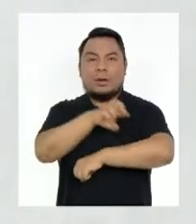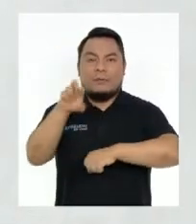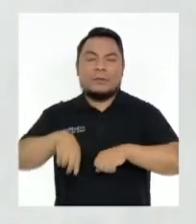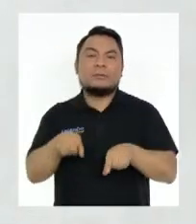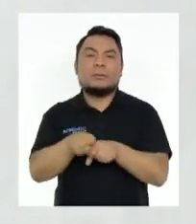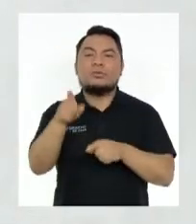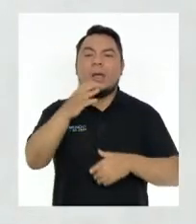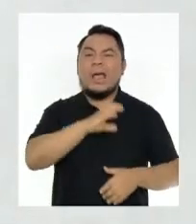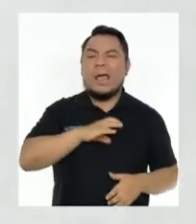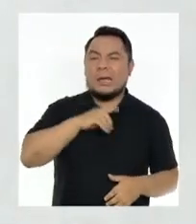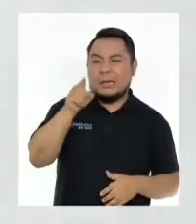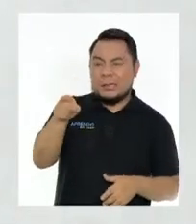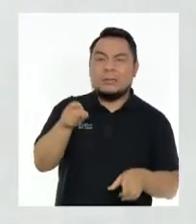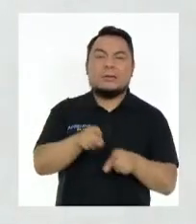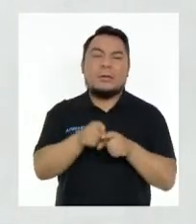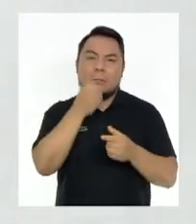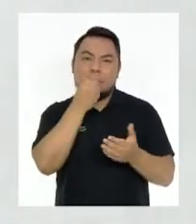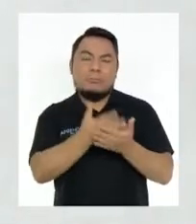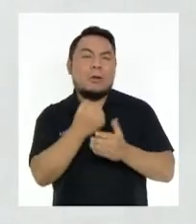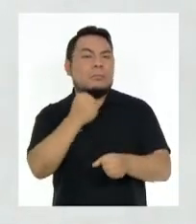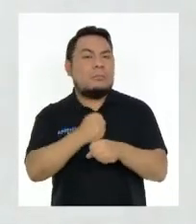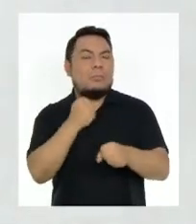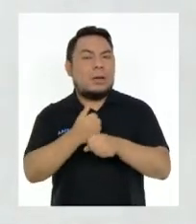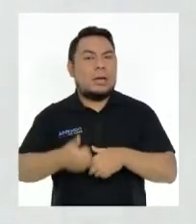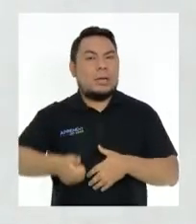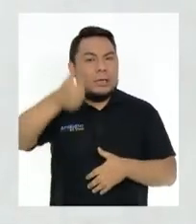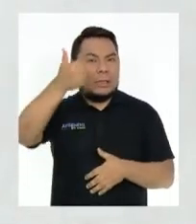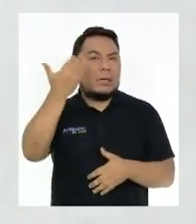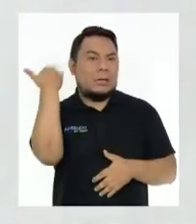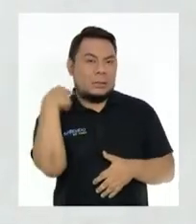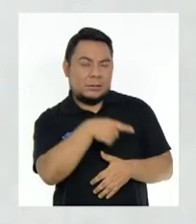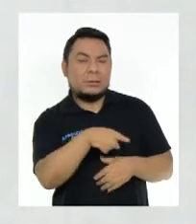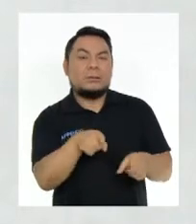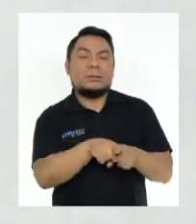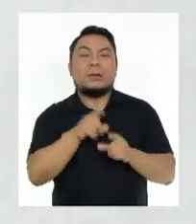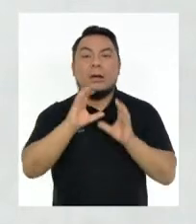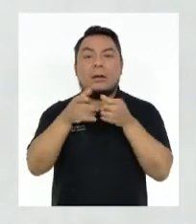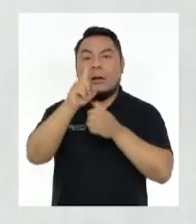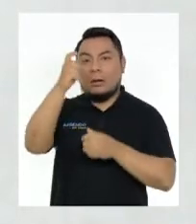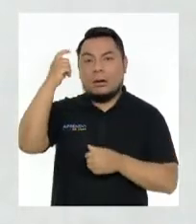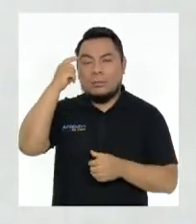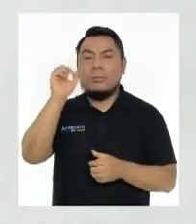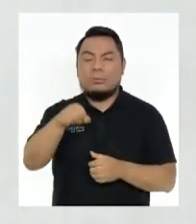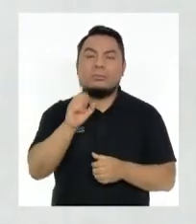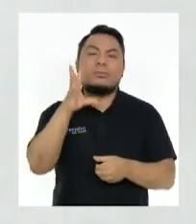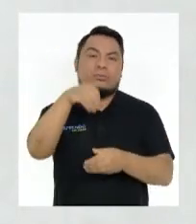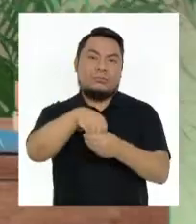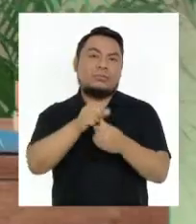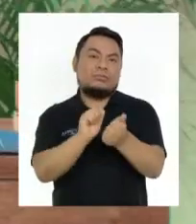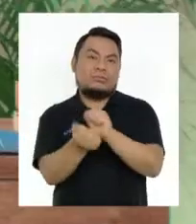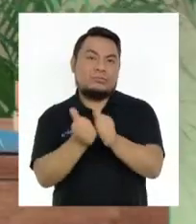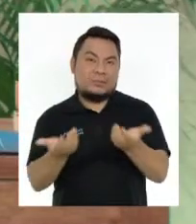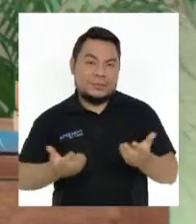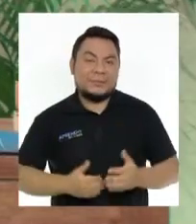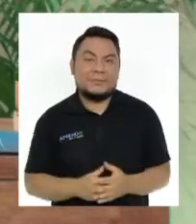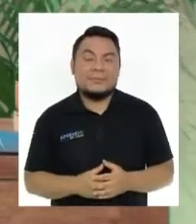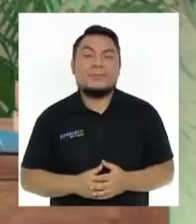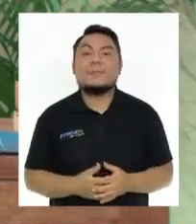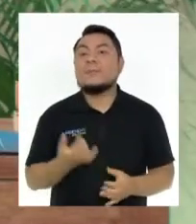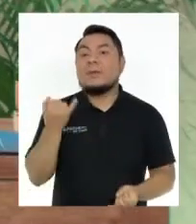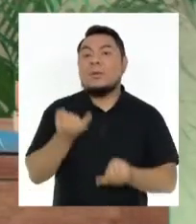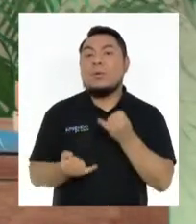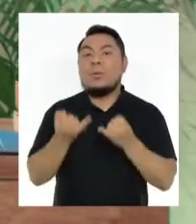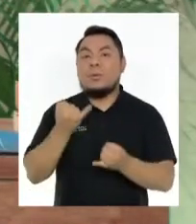ser, su buena o mala gestión como autoridad pública y el partido político por el que se postula. Y por último,